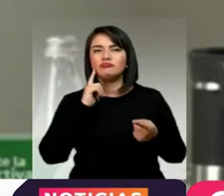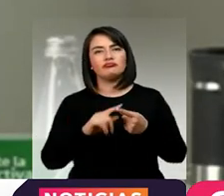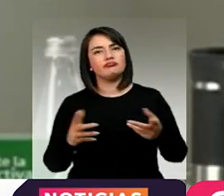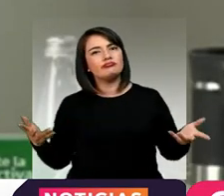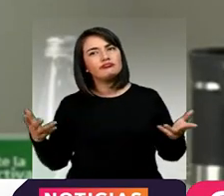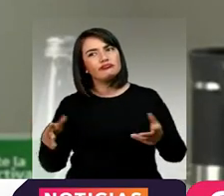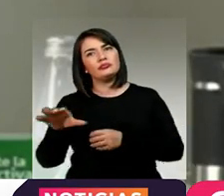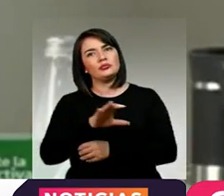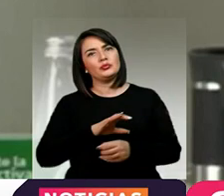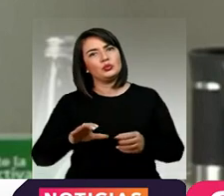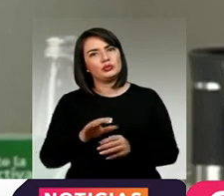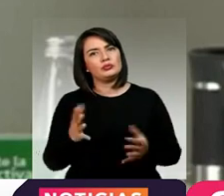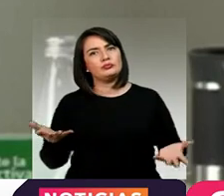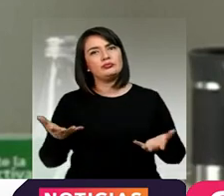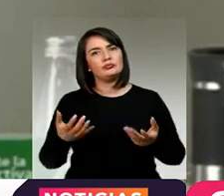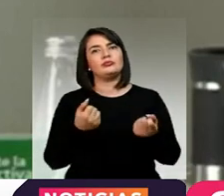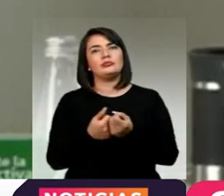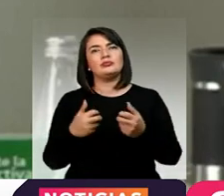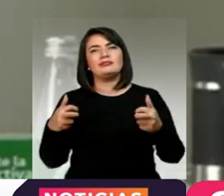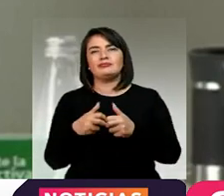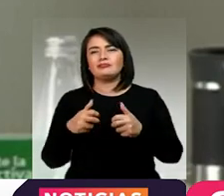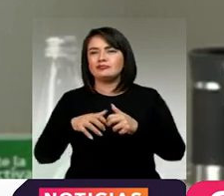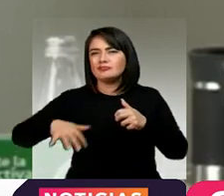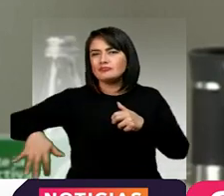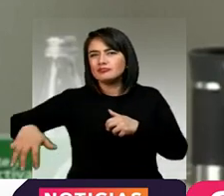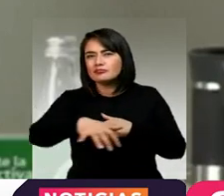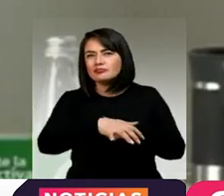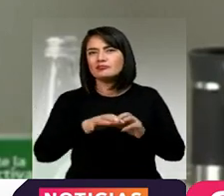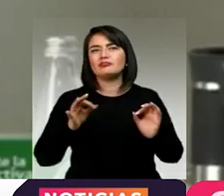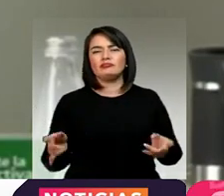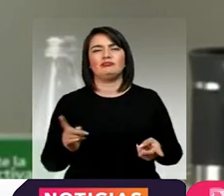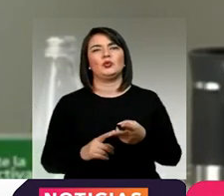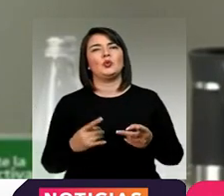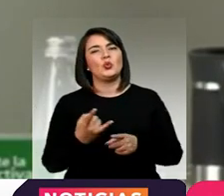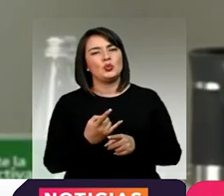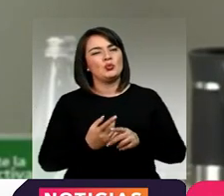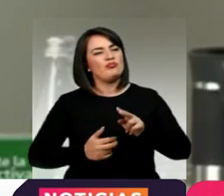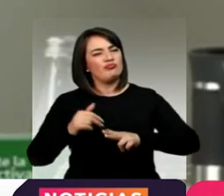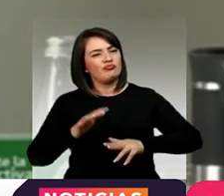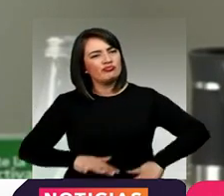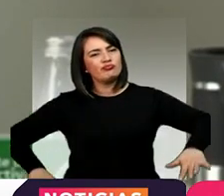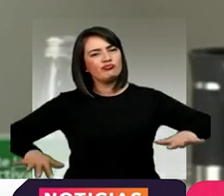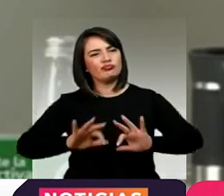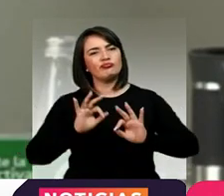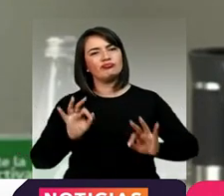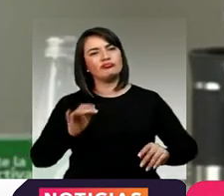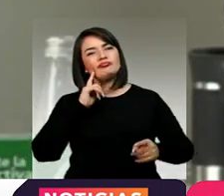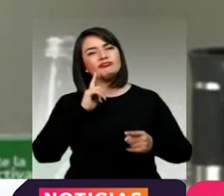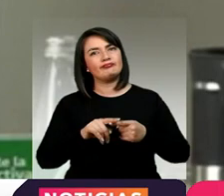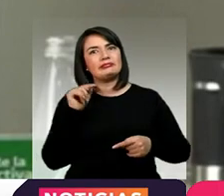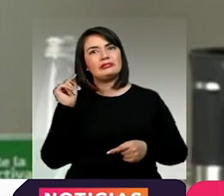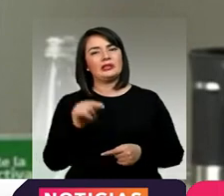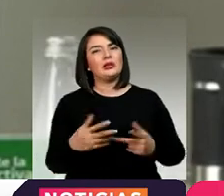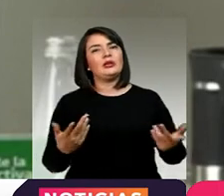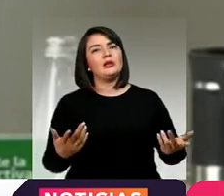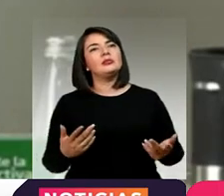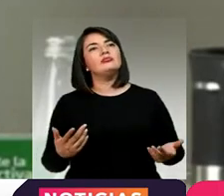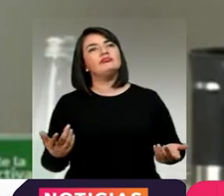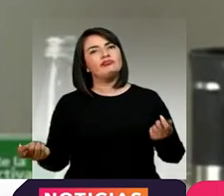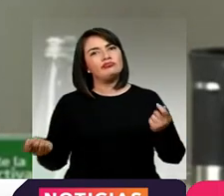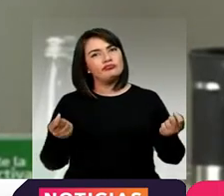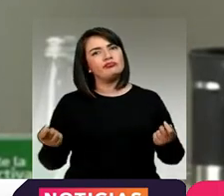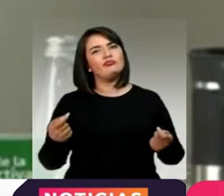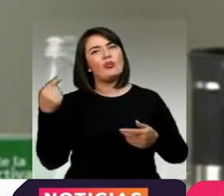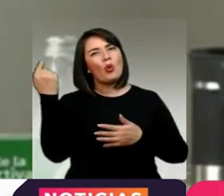ciudad en electrificación, en el uso de infraestructura, para que por ahí se canalicen muchos